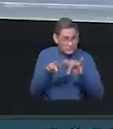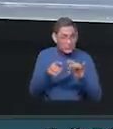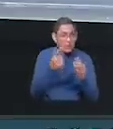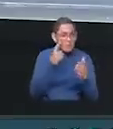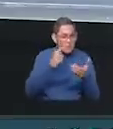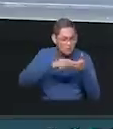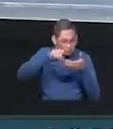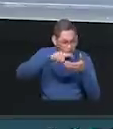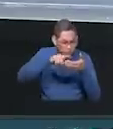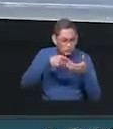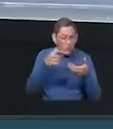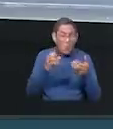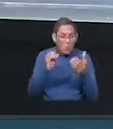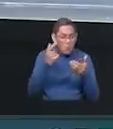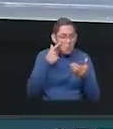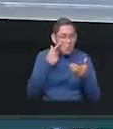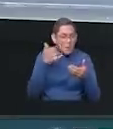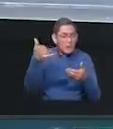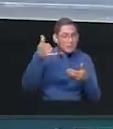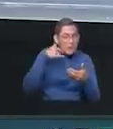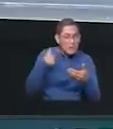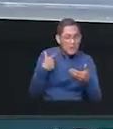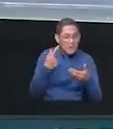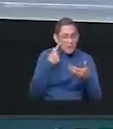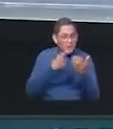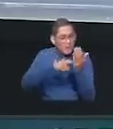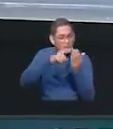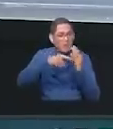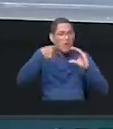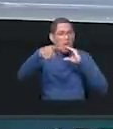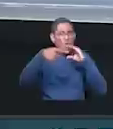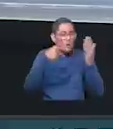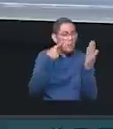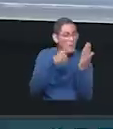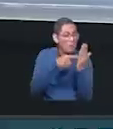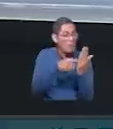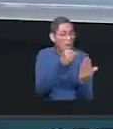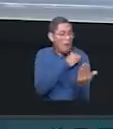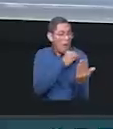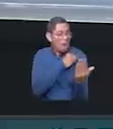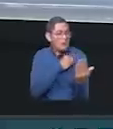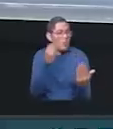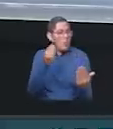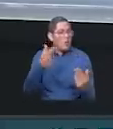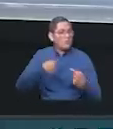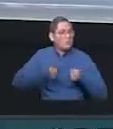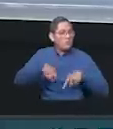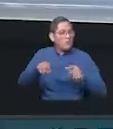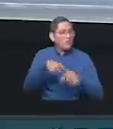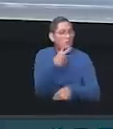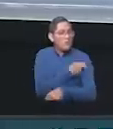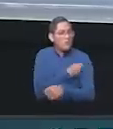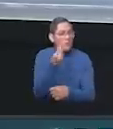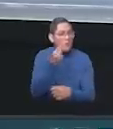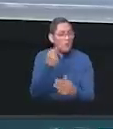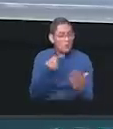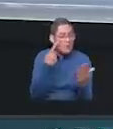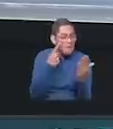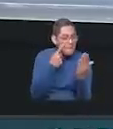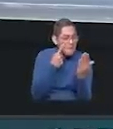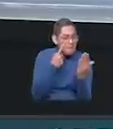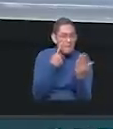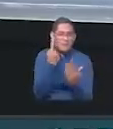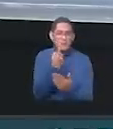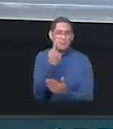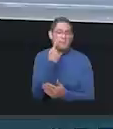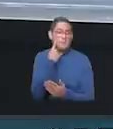estén pendiente de su llamada está emprendiendo pendiente de su correo electrónico para que vean qué día les toca su vacunación y en